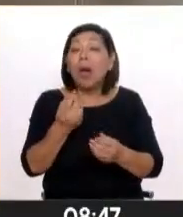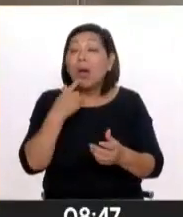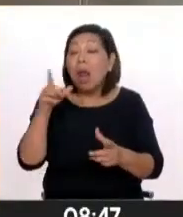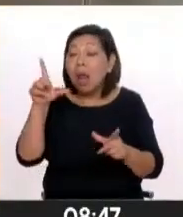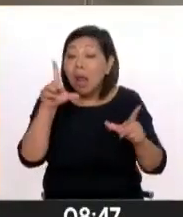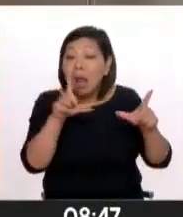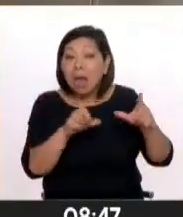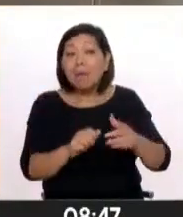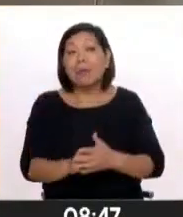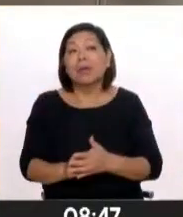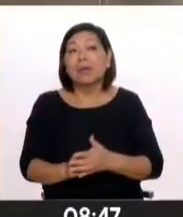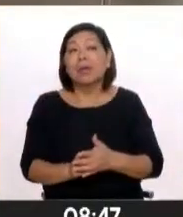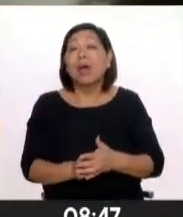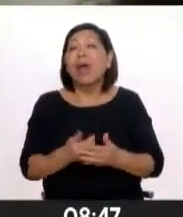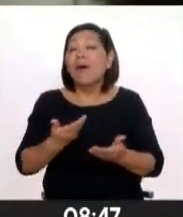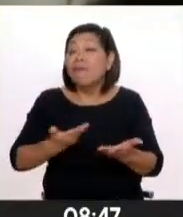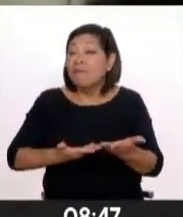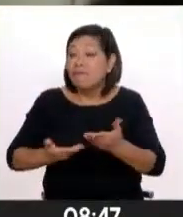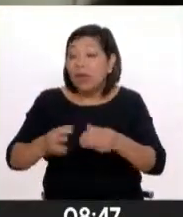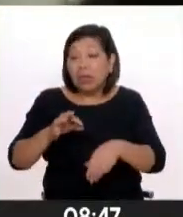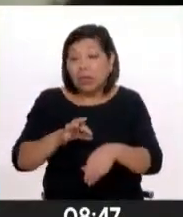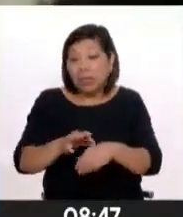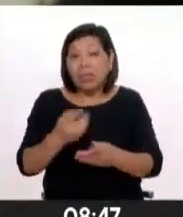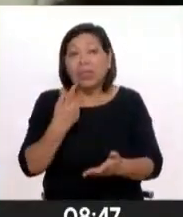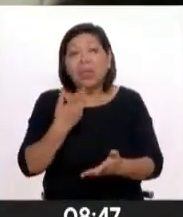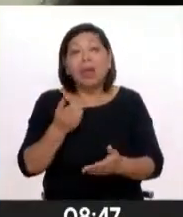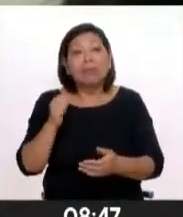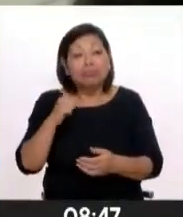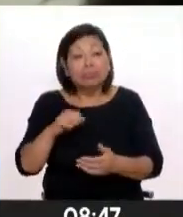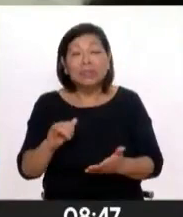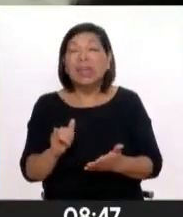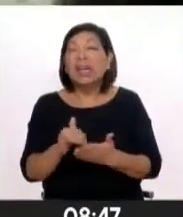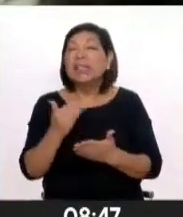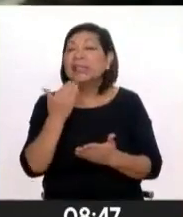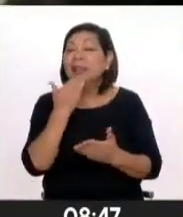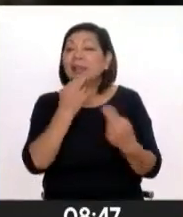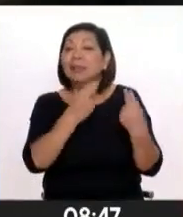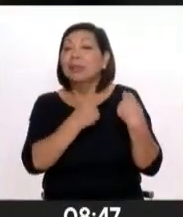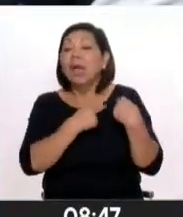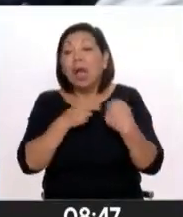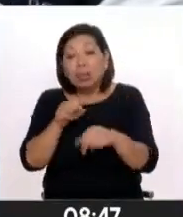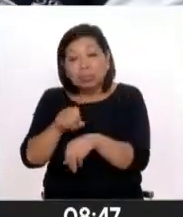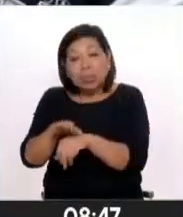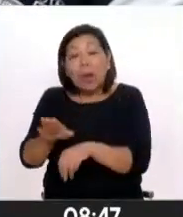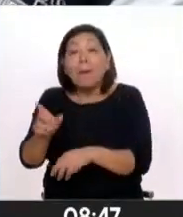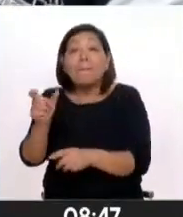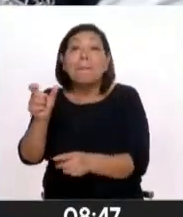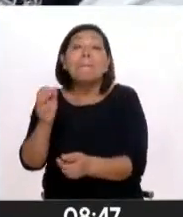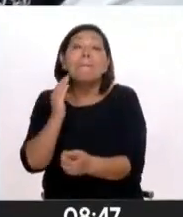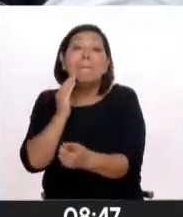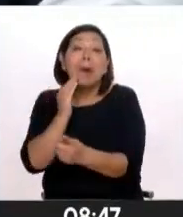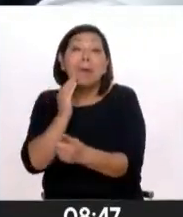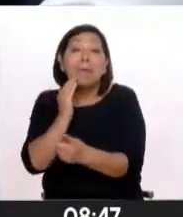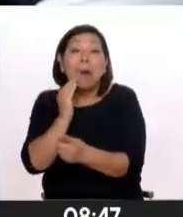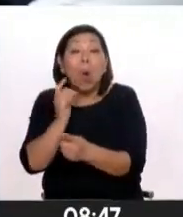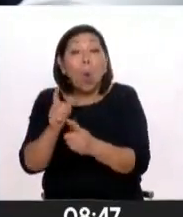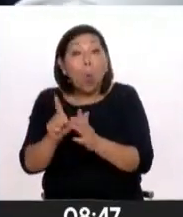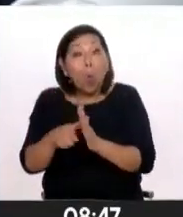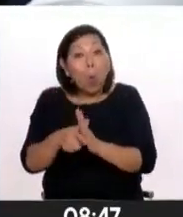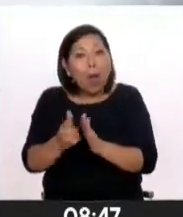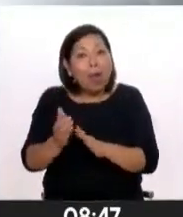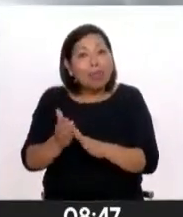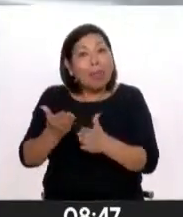laboratorio, un técnico de farmacia y un técnico de triaje, quienes se encargan de asesorar a la paciente hasta la etapa posparto